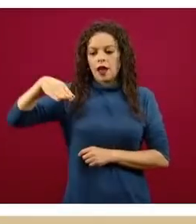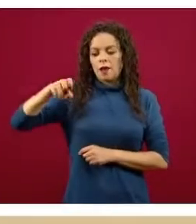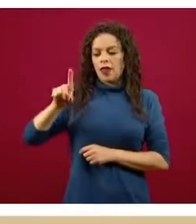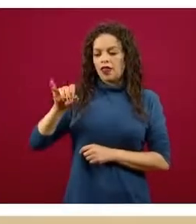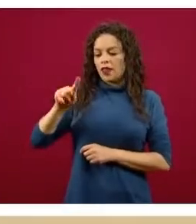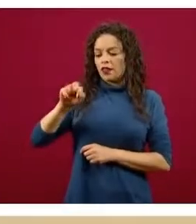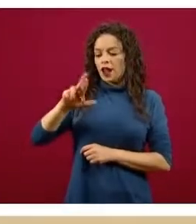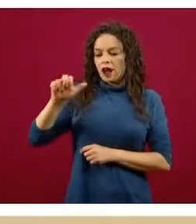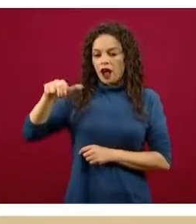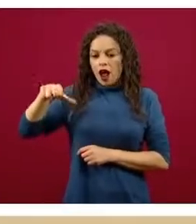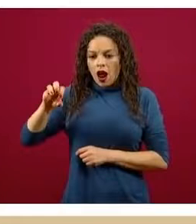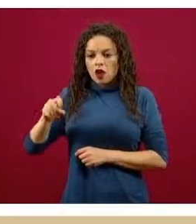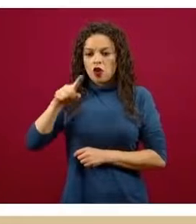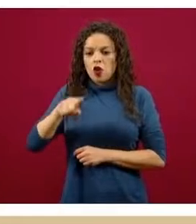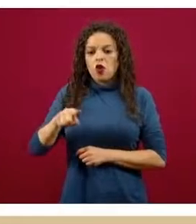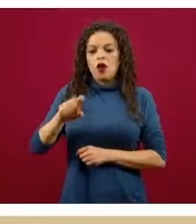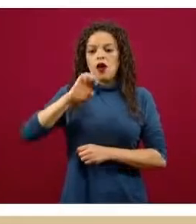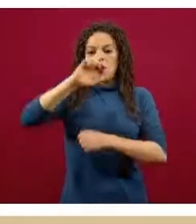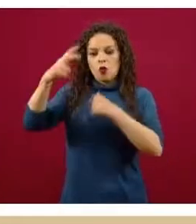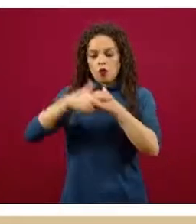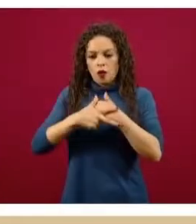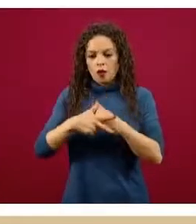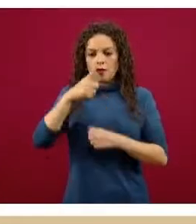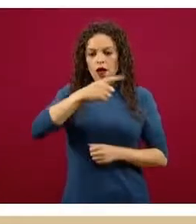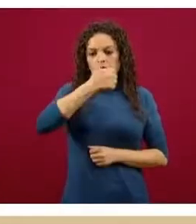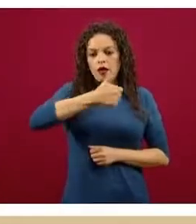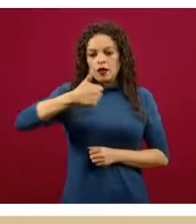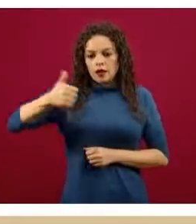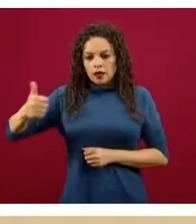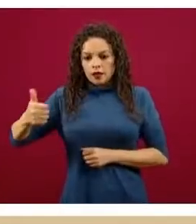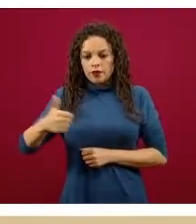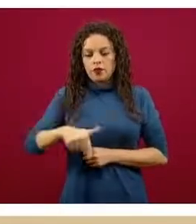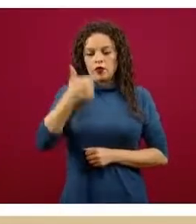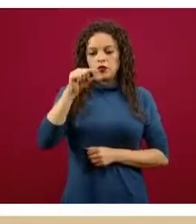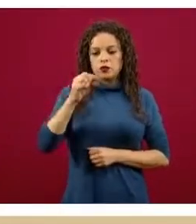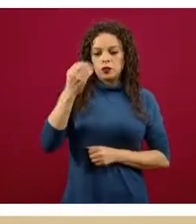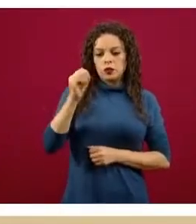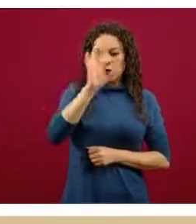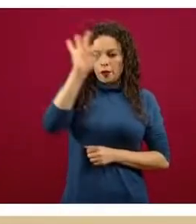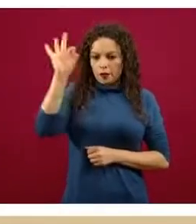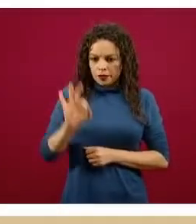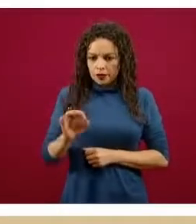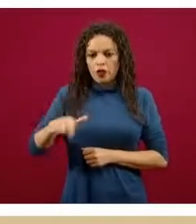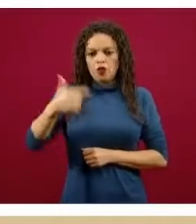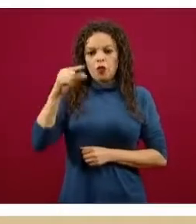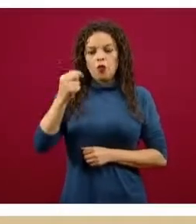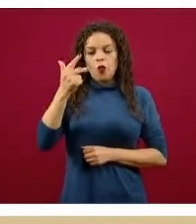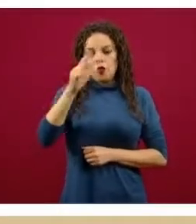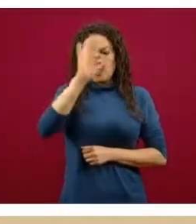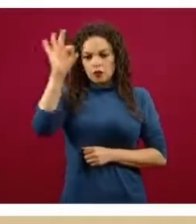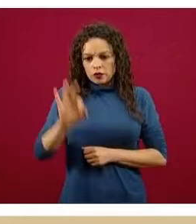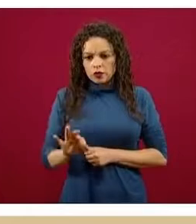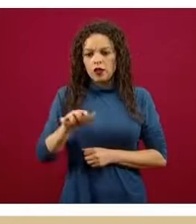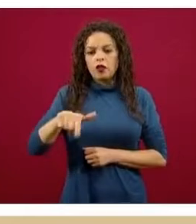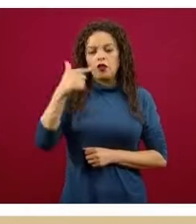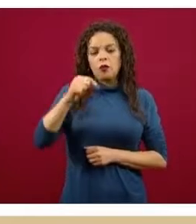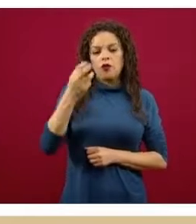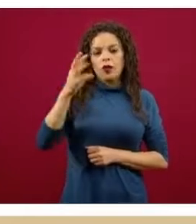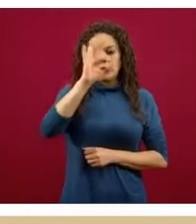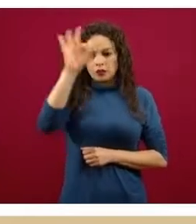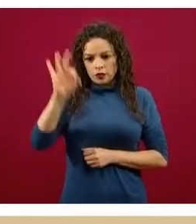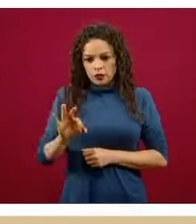alrededor entre el 12 y el 13% cada uno. En total, ahorita tenemos a nivel mundial